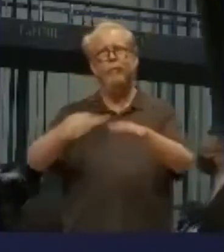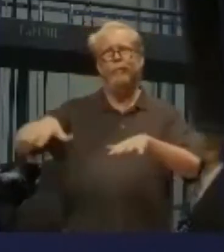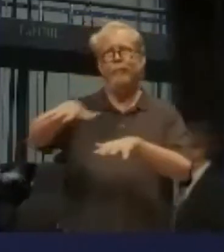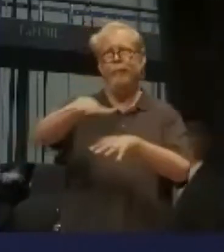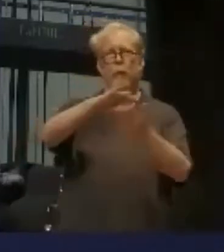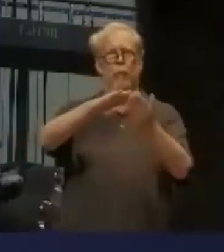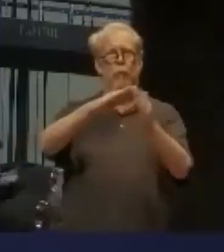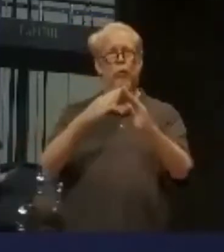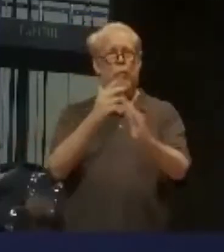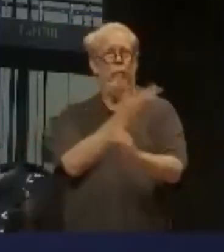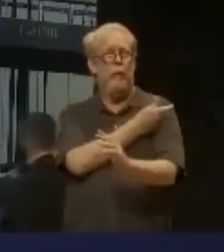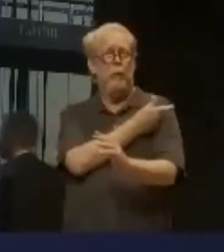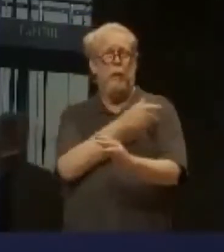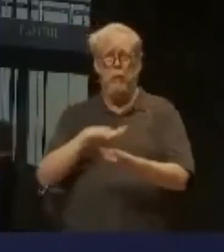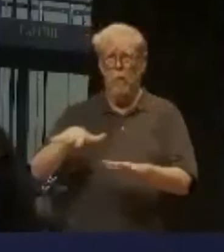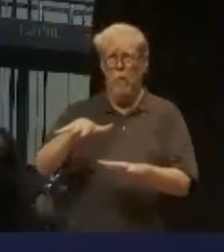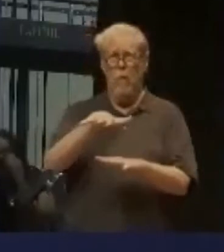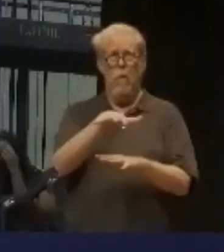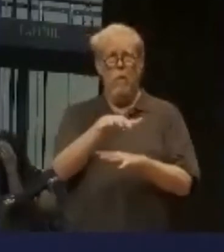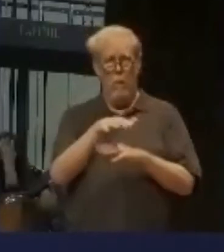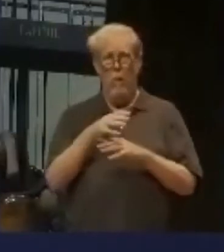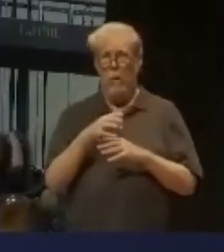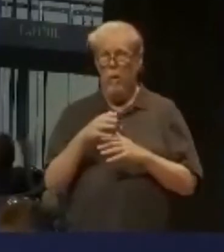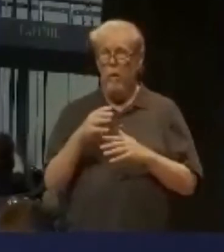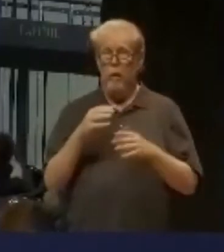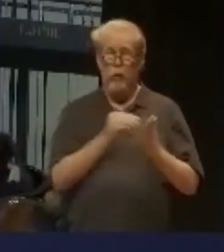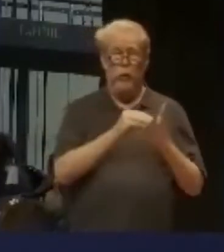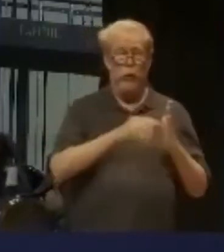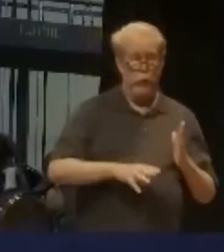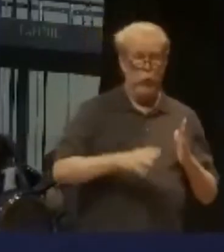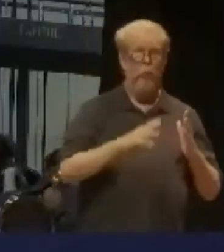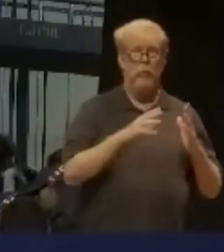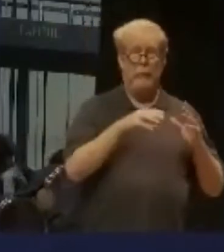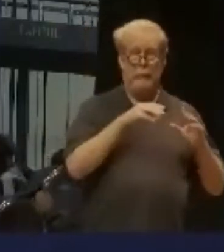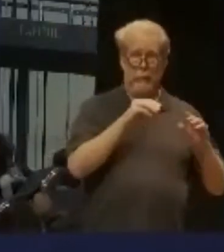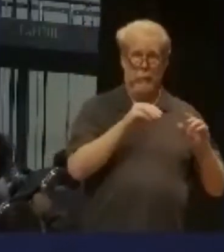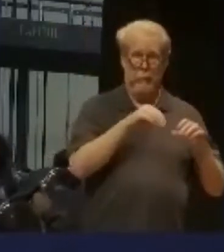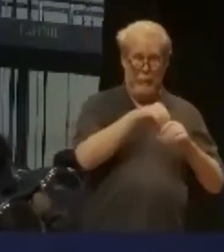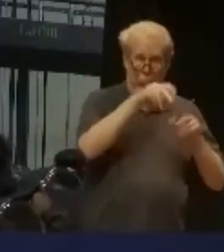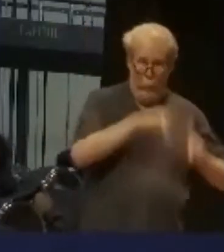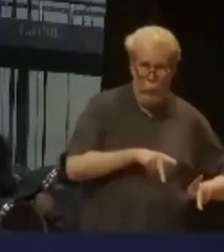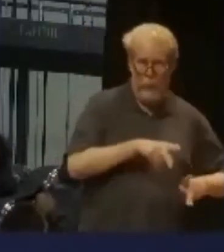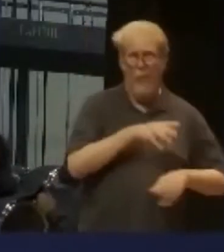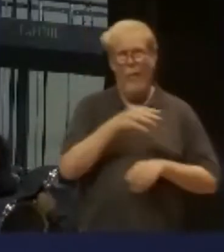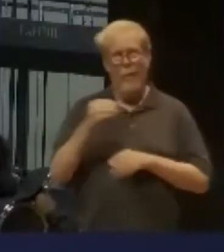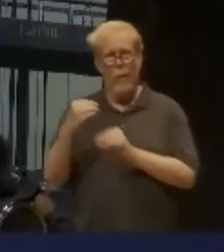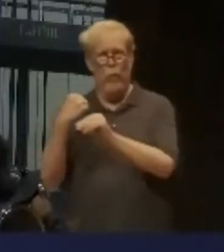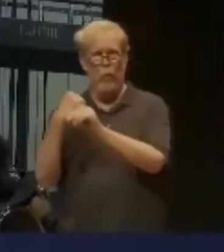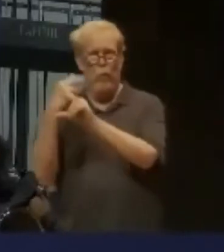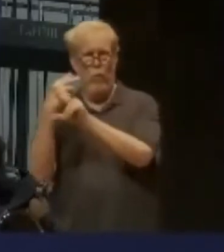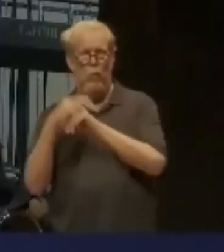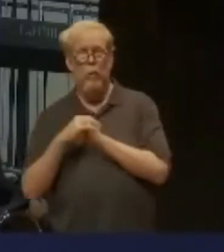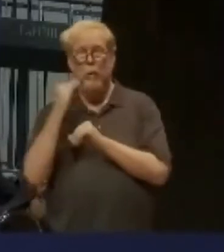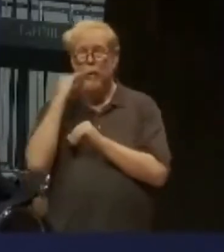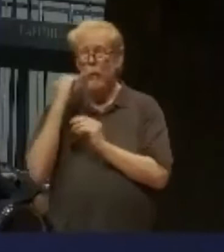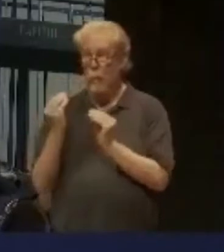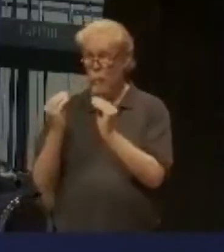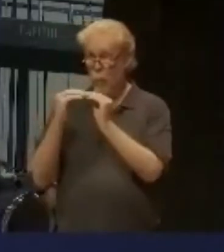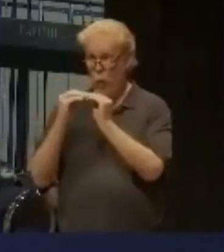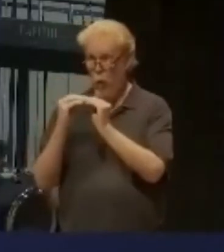nuevamente es vacunar a todos. Eso es para los estudiantes que vienen en persona, pero también para los que vienen de manera remota. Si podemos vacunar